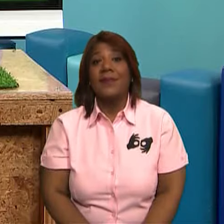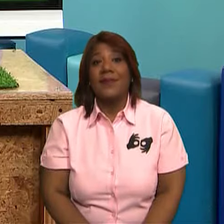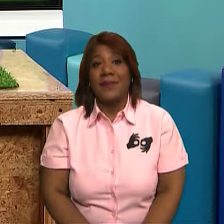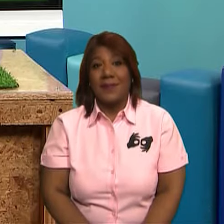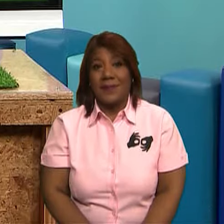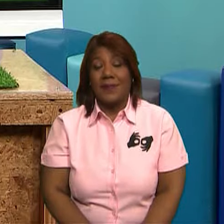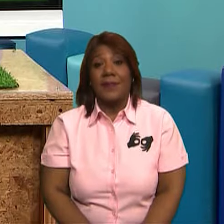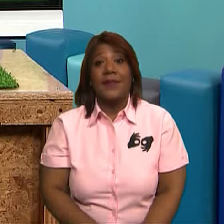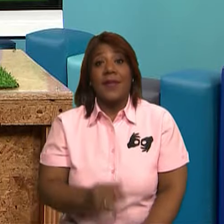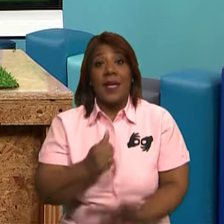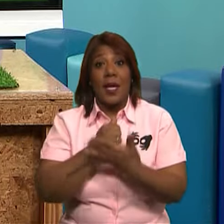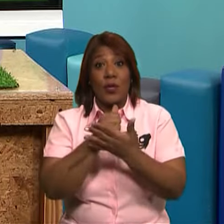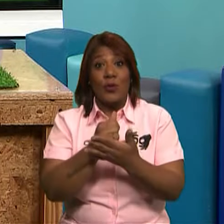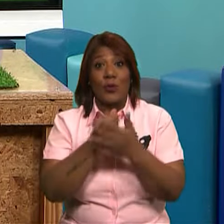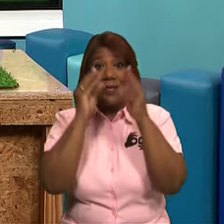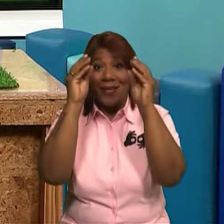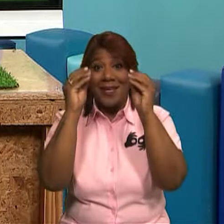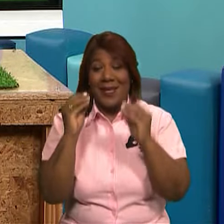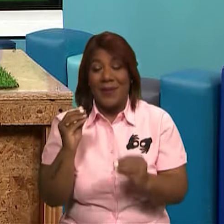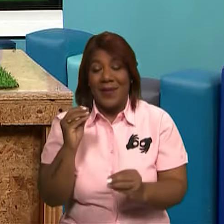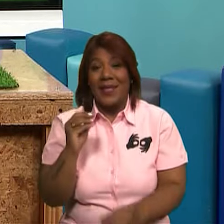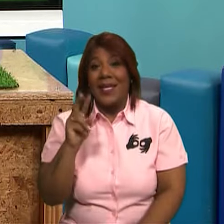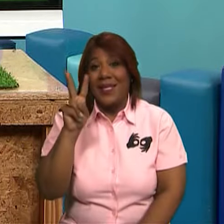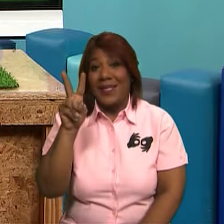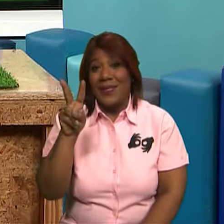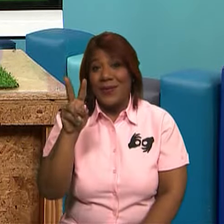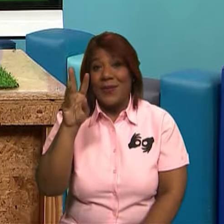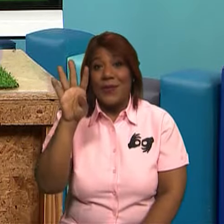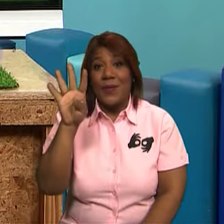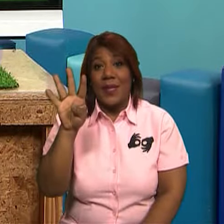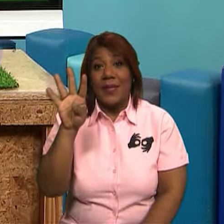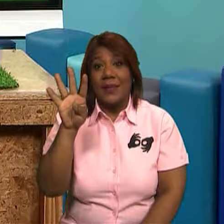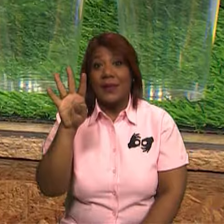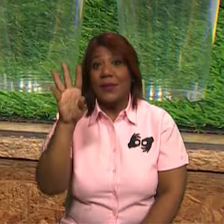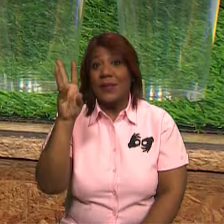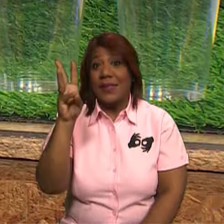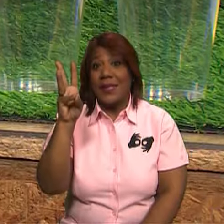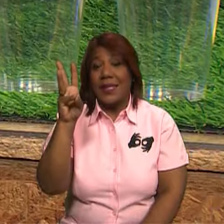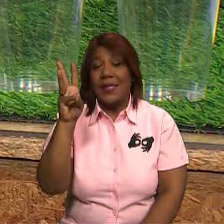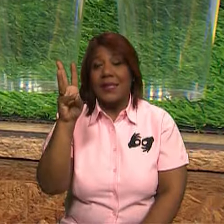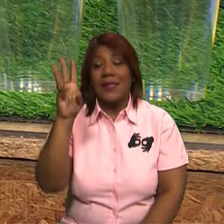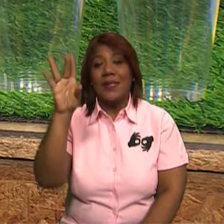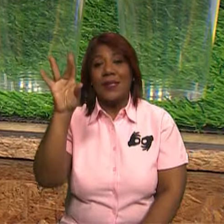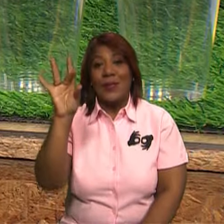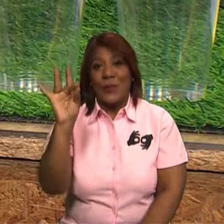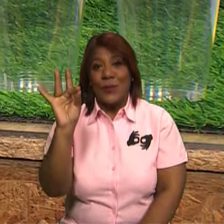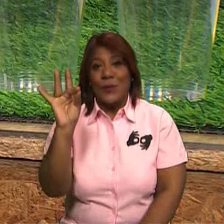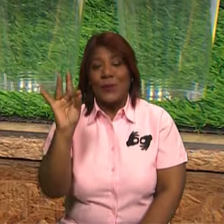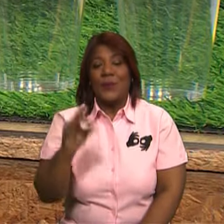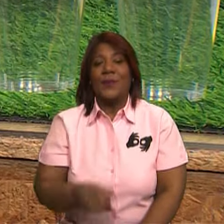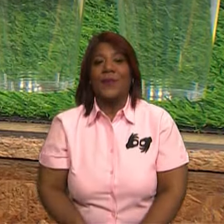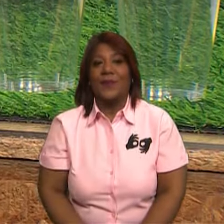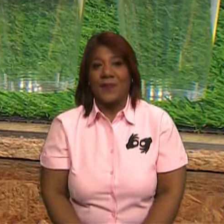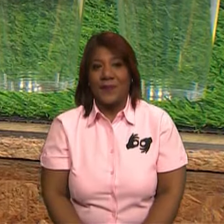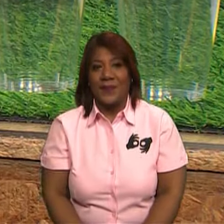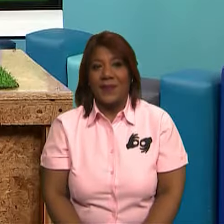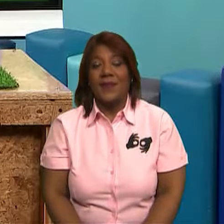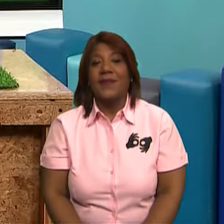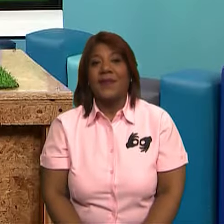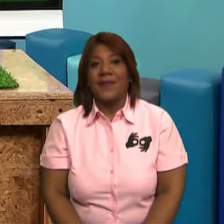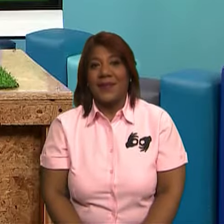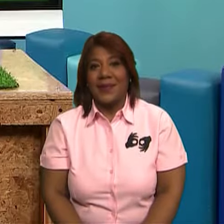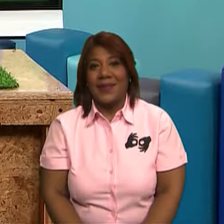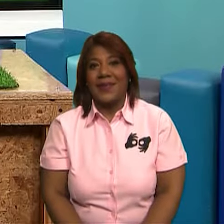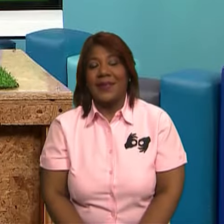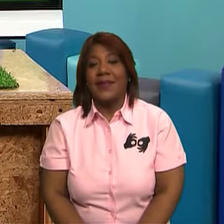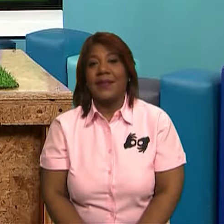chicos. Ayúdenme. 2, 4, 6, 8. Atentos, chicos,